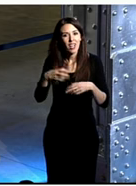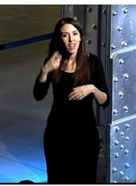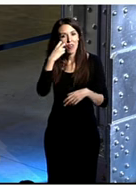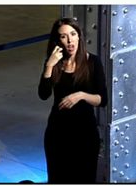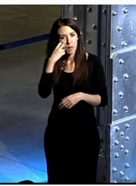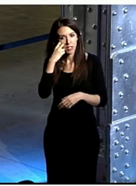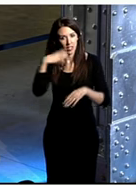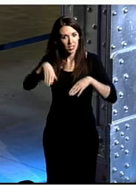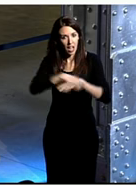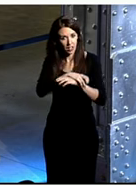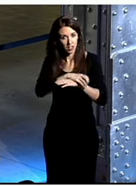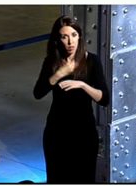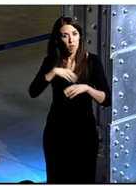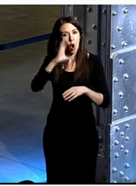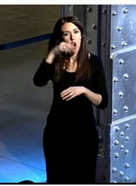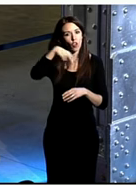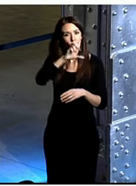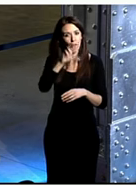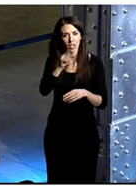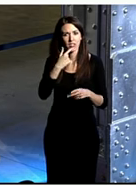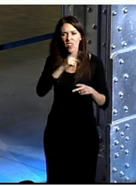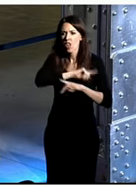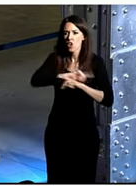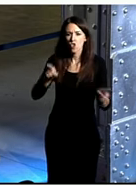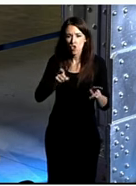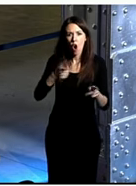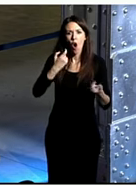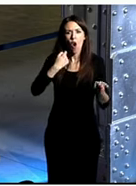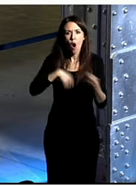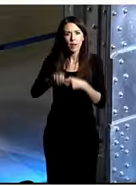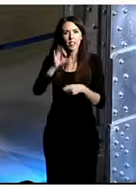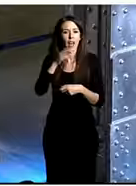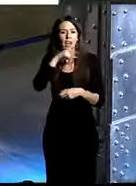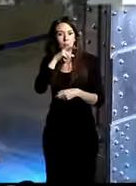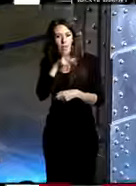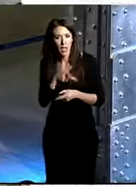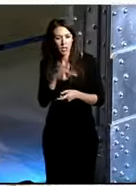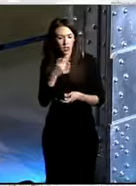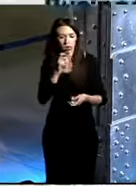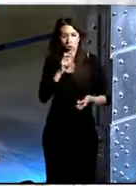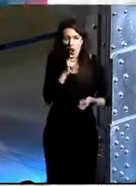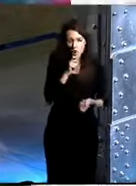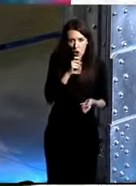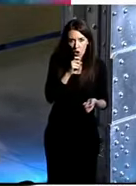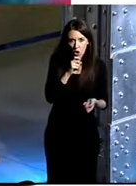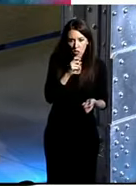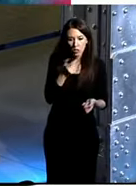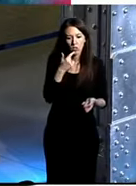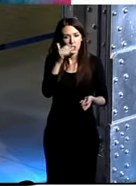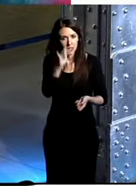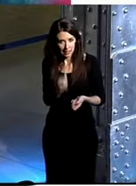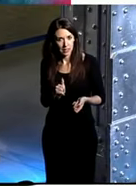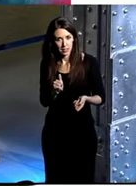siempre nos va bien con Converse. Y este le dijo, no, sneakers no, vamos a vender speakers. Le dijo, ¿cómo speakers? Sí, vamos a